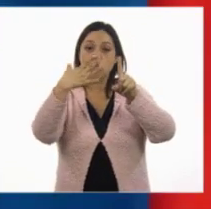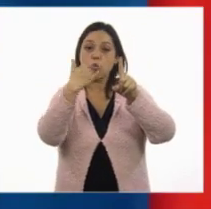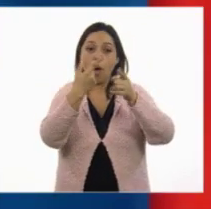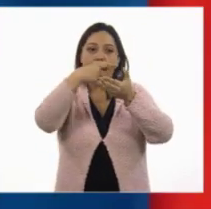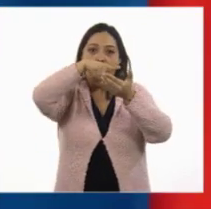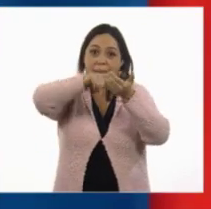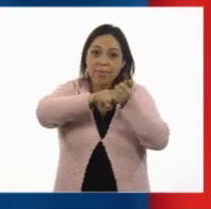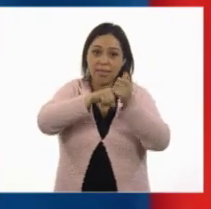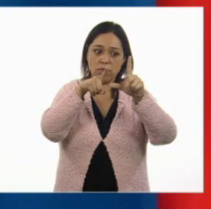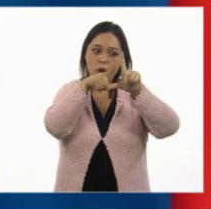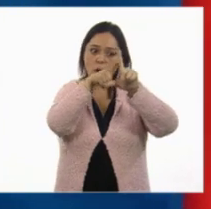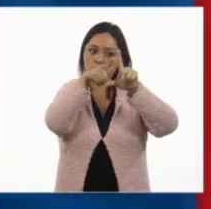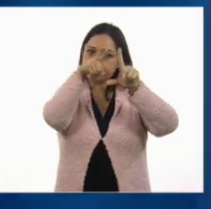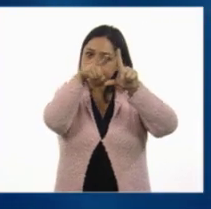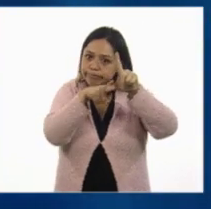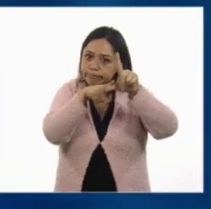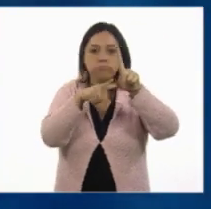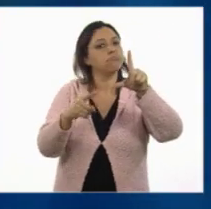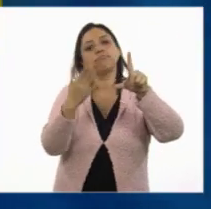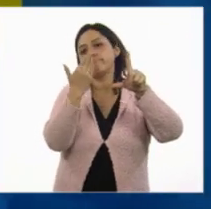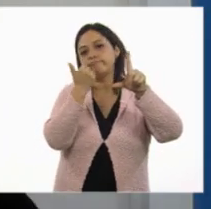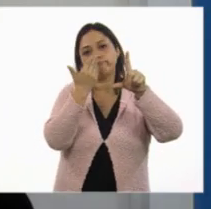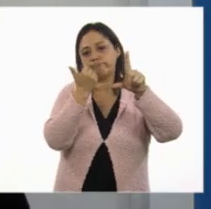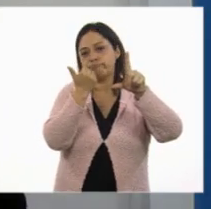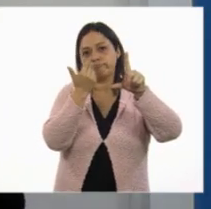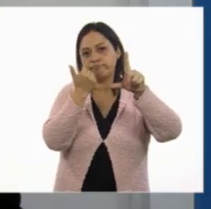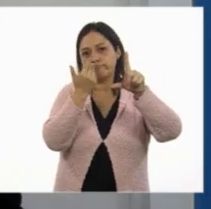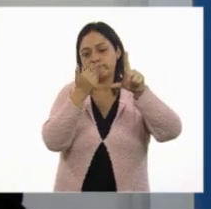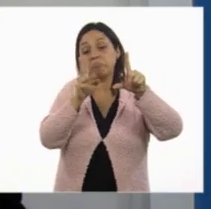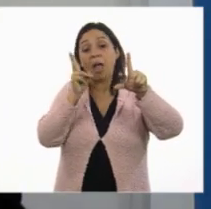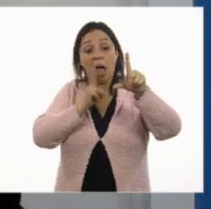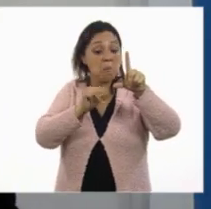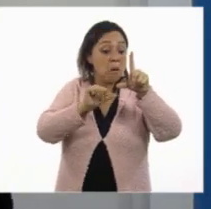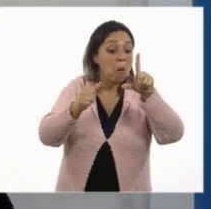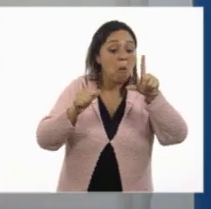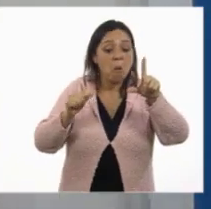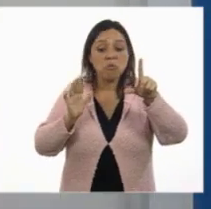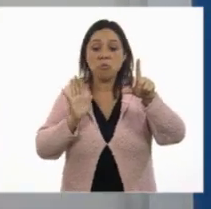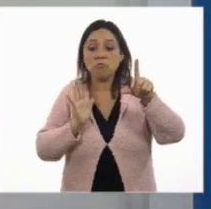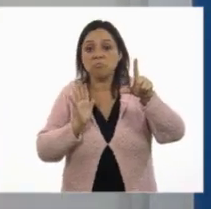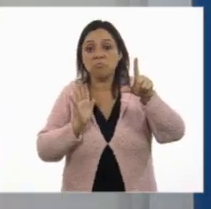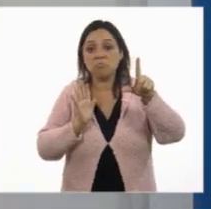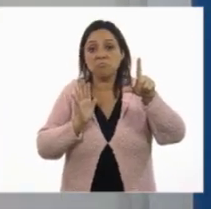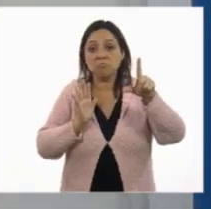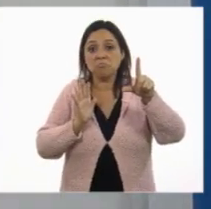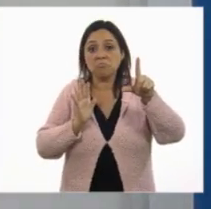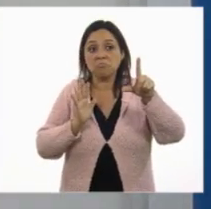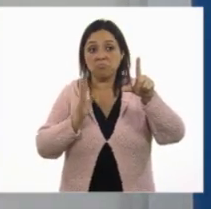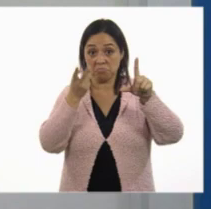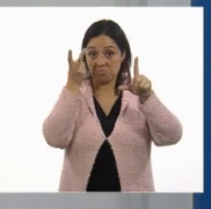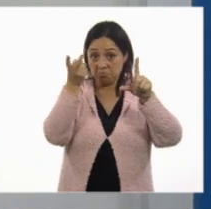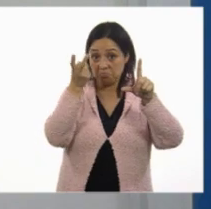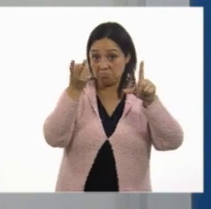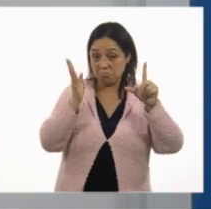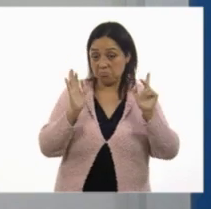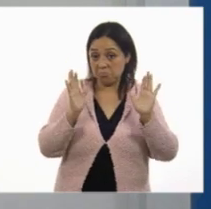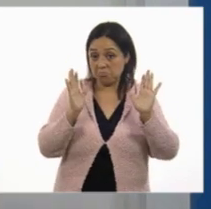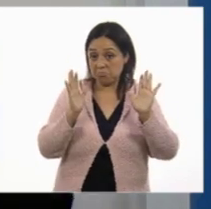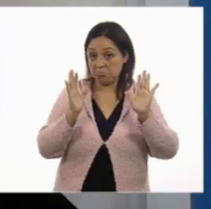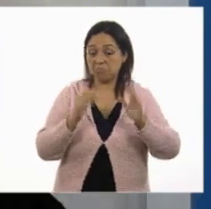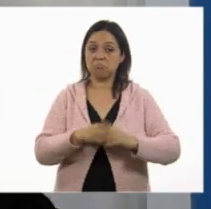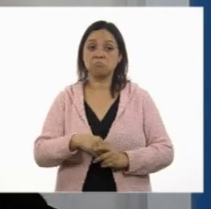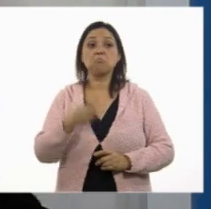¿Sale? Entonces, a ver si encuentras más, Aníbal. ¿Crees que haya más en este tipo de...?